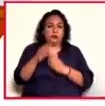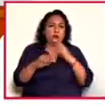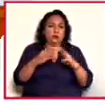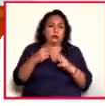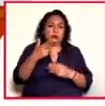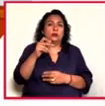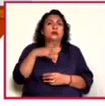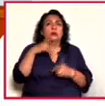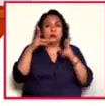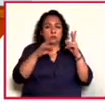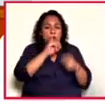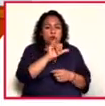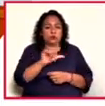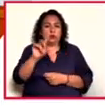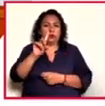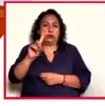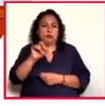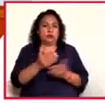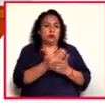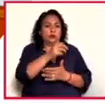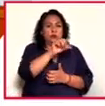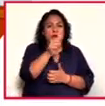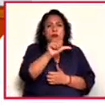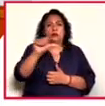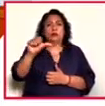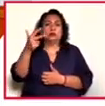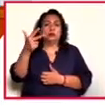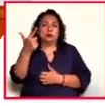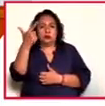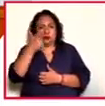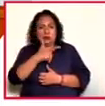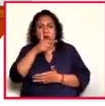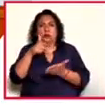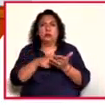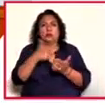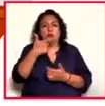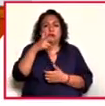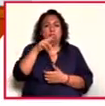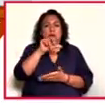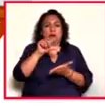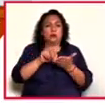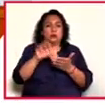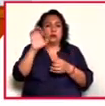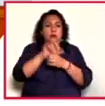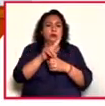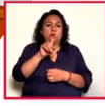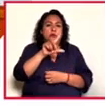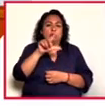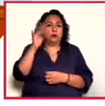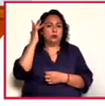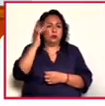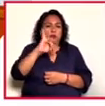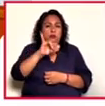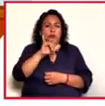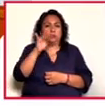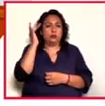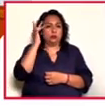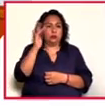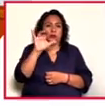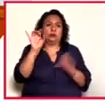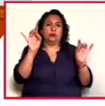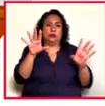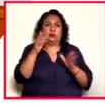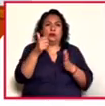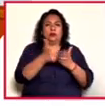visitada de jueves a domingo de 11 a 20 horas en la Galería del Centro Cultural Villa San Jacinto en San Ángel, Ciudad de México.